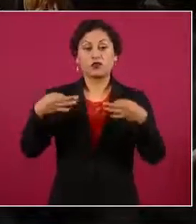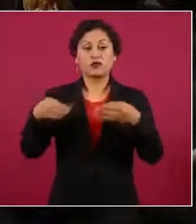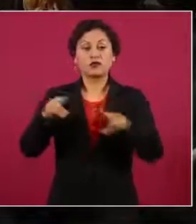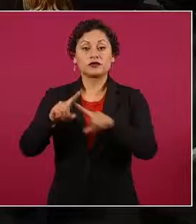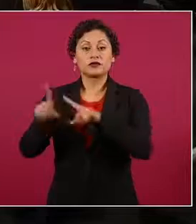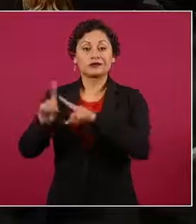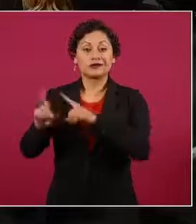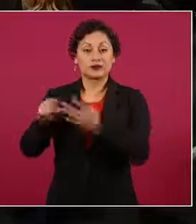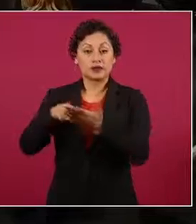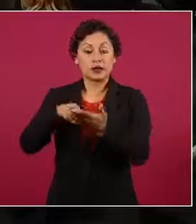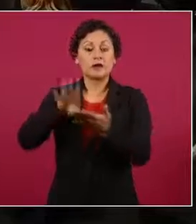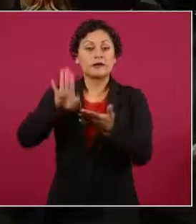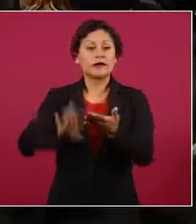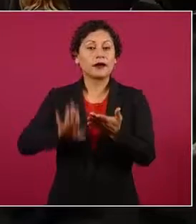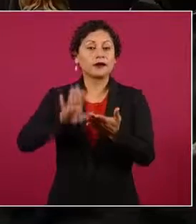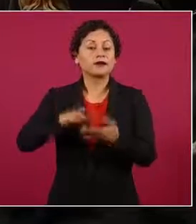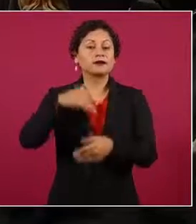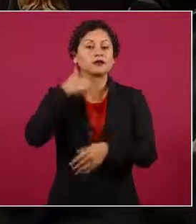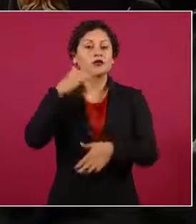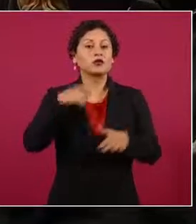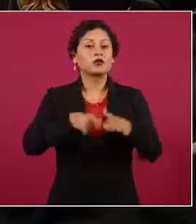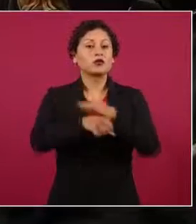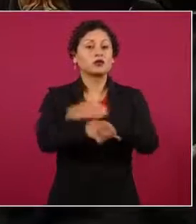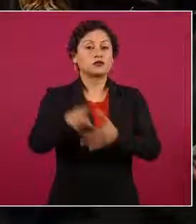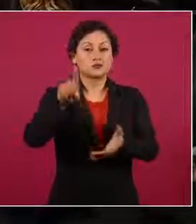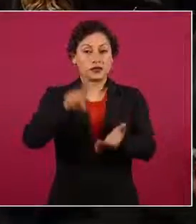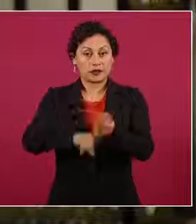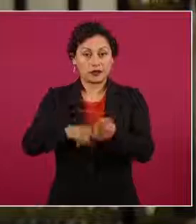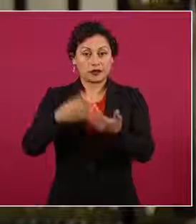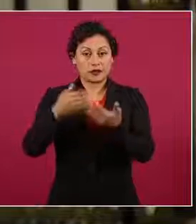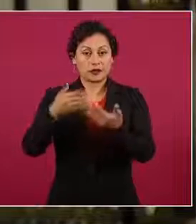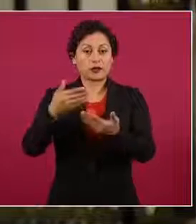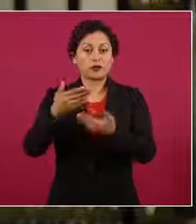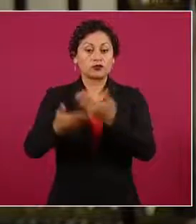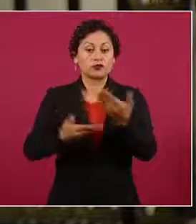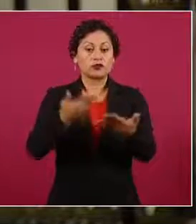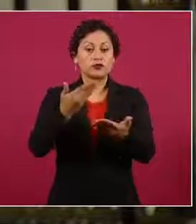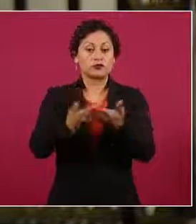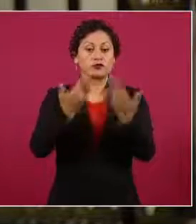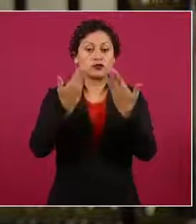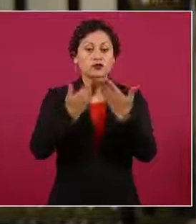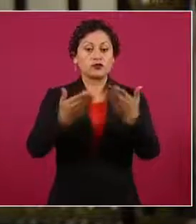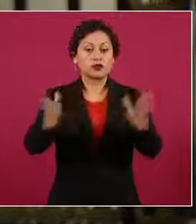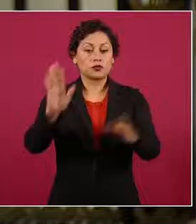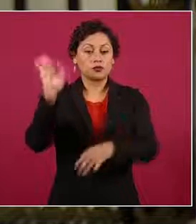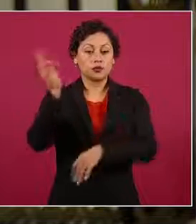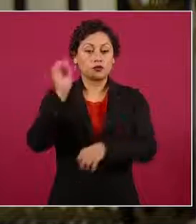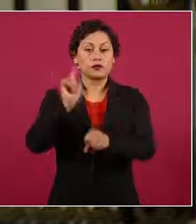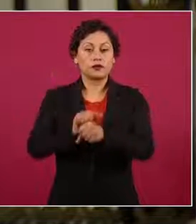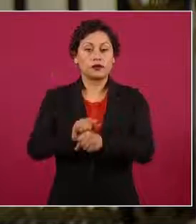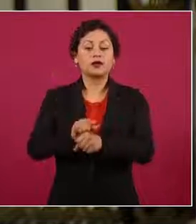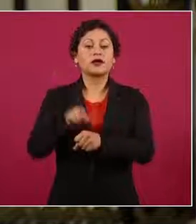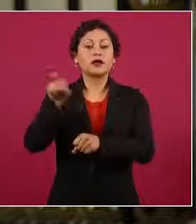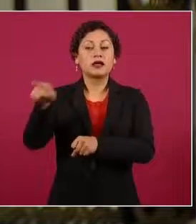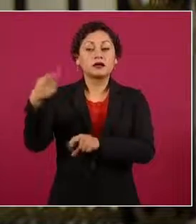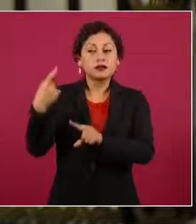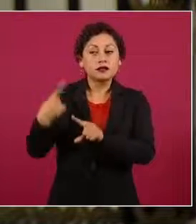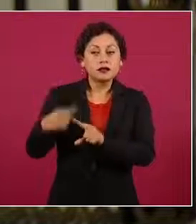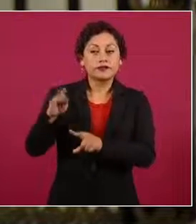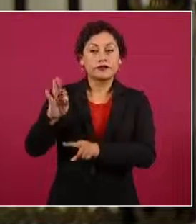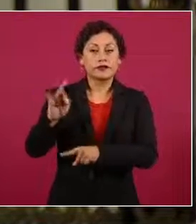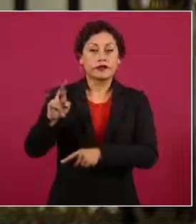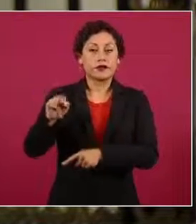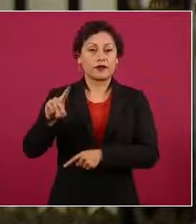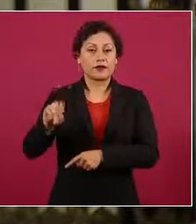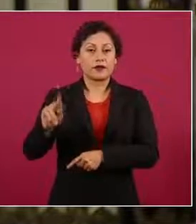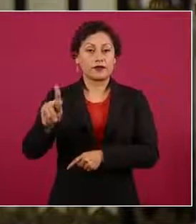posibles actos de corrupción del Servicio Público Federal por parte del servidor Fernando Palma, quien está a cargo de la